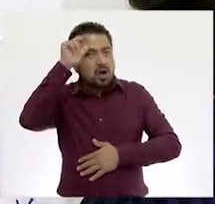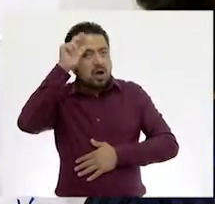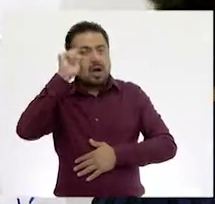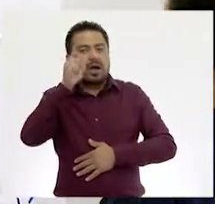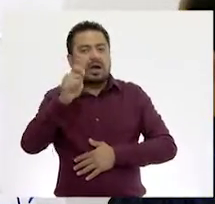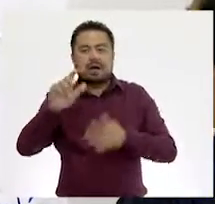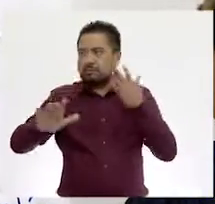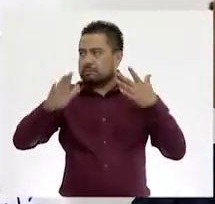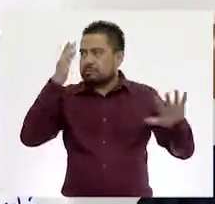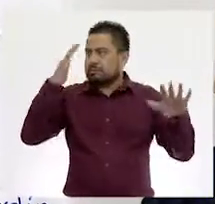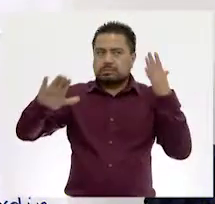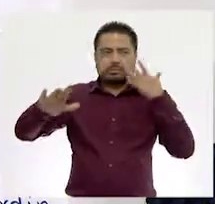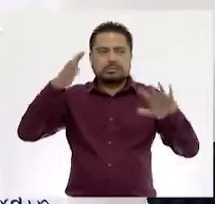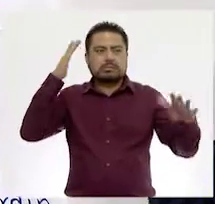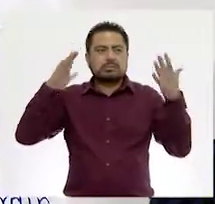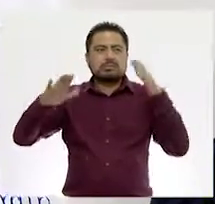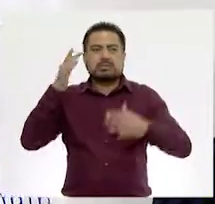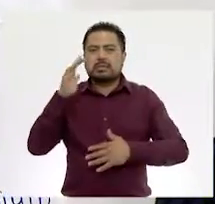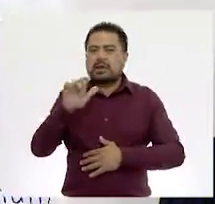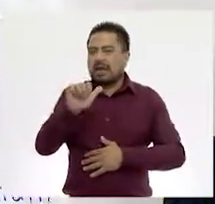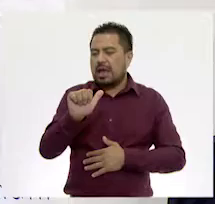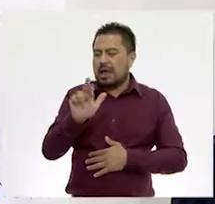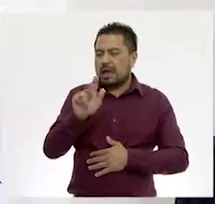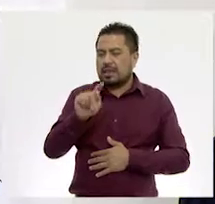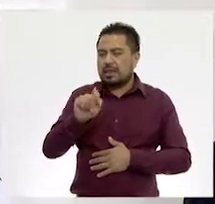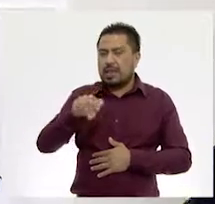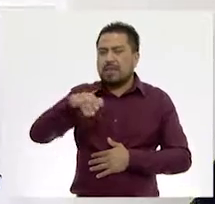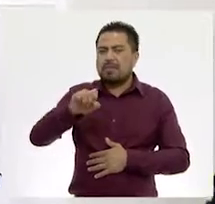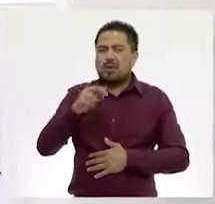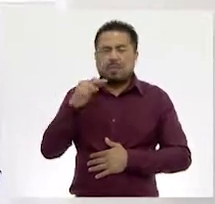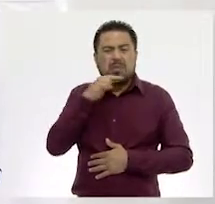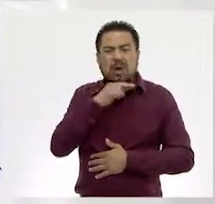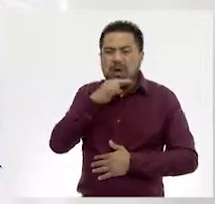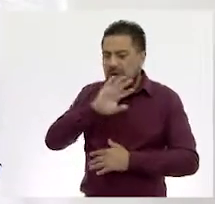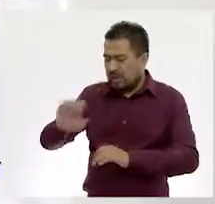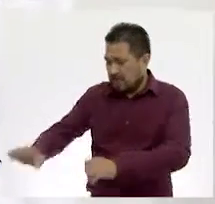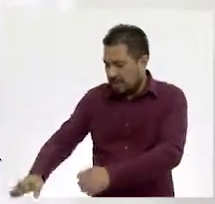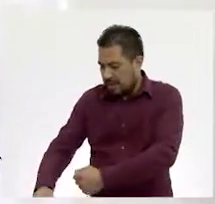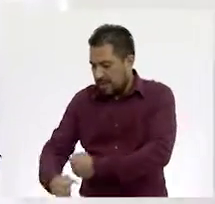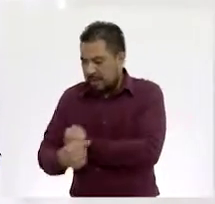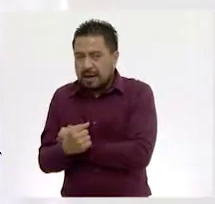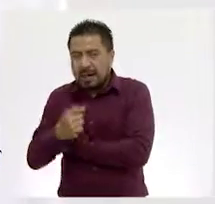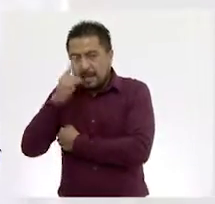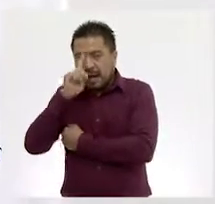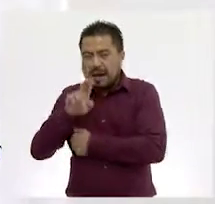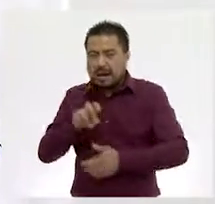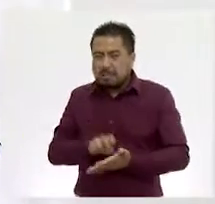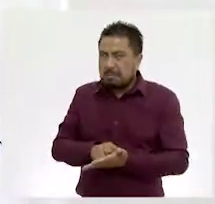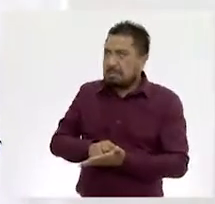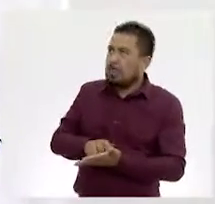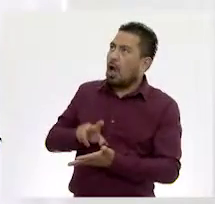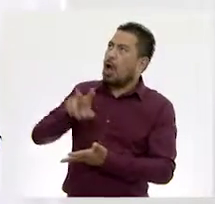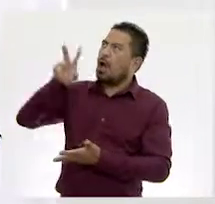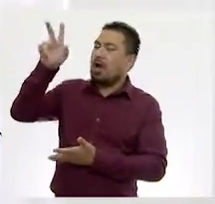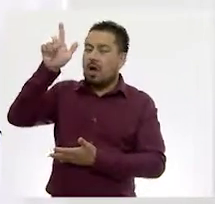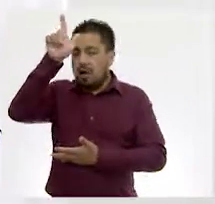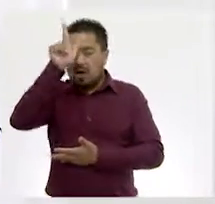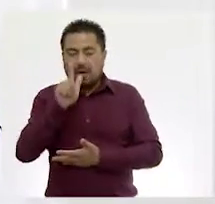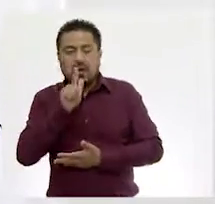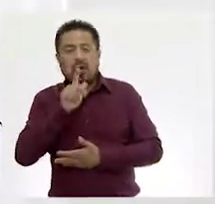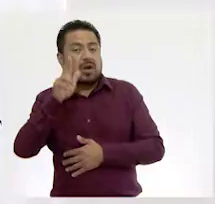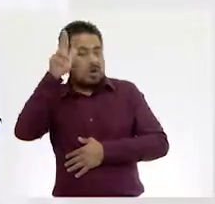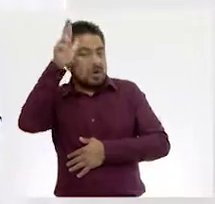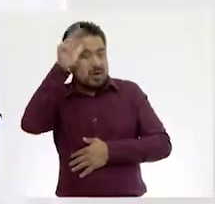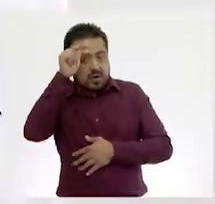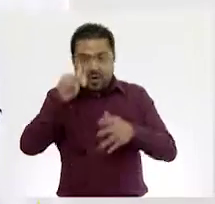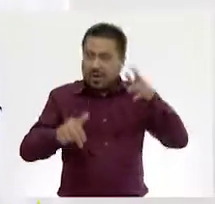es travieso. Artemio pronto la abraza para volar sin tropiezo.